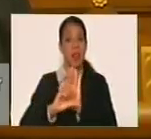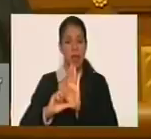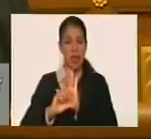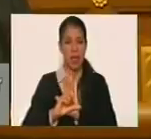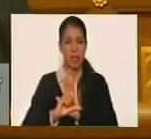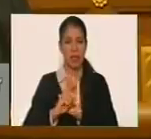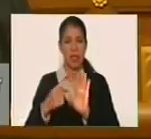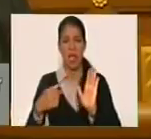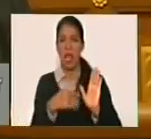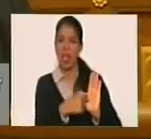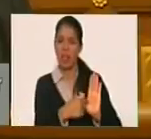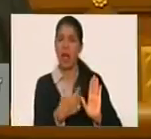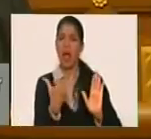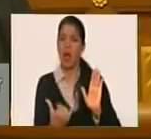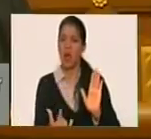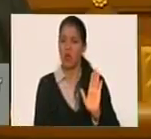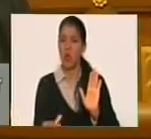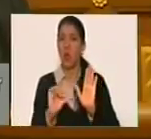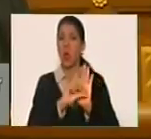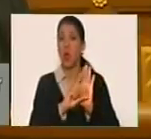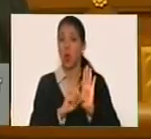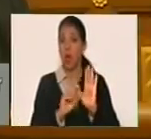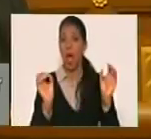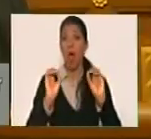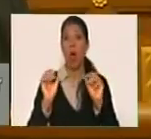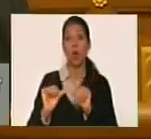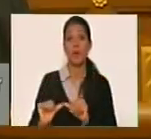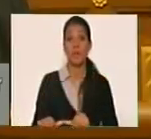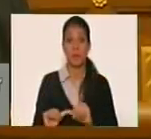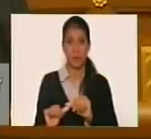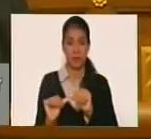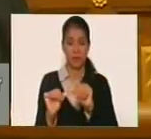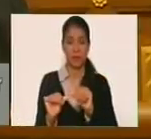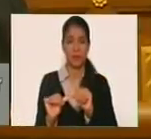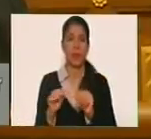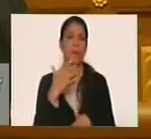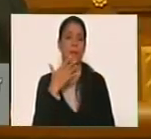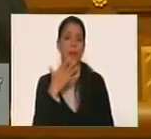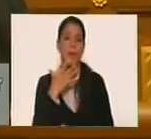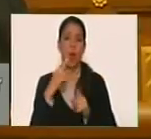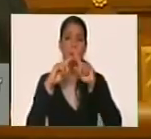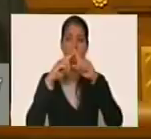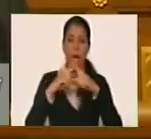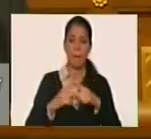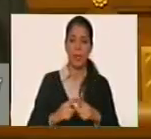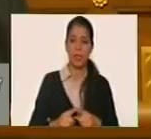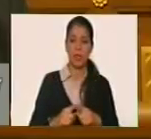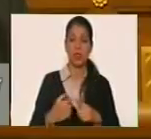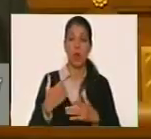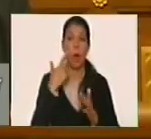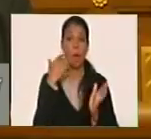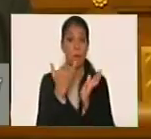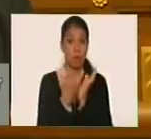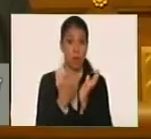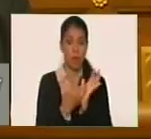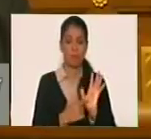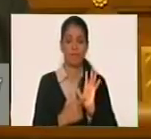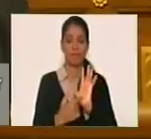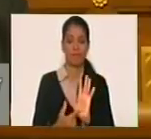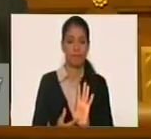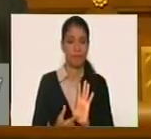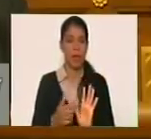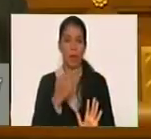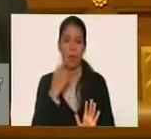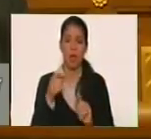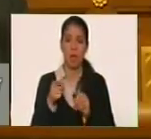en la presente ley o de su continuación cuando la administración demuestre en el procedimiento que aquel